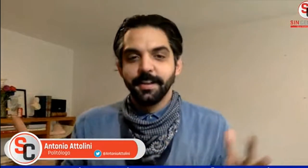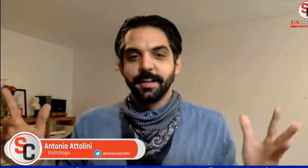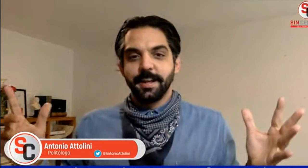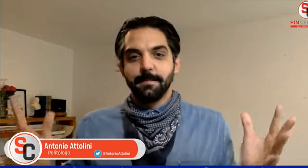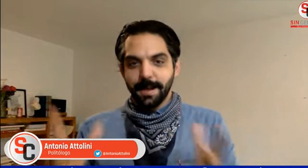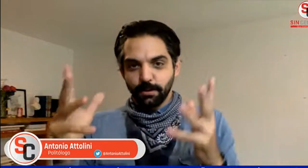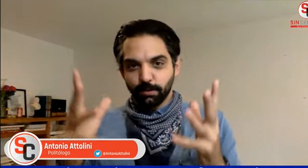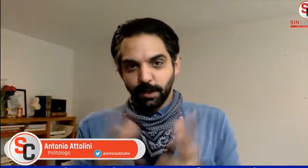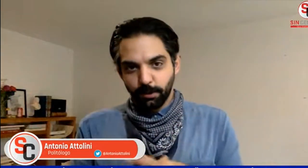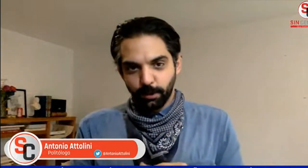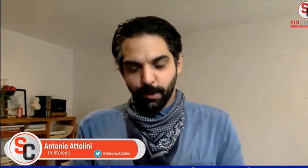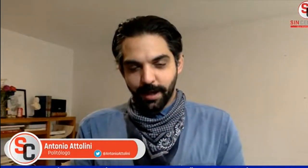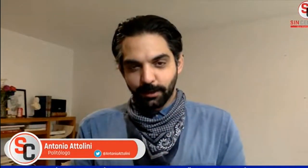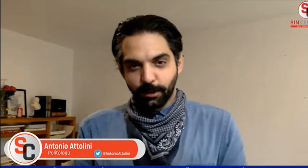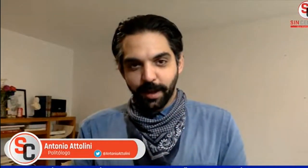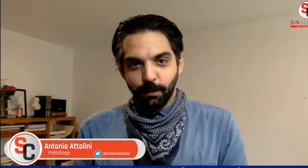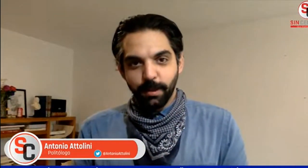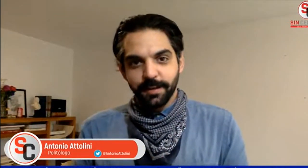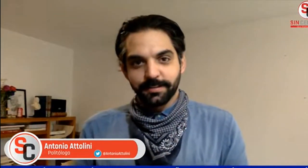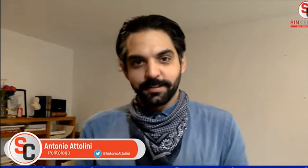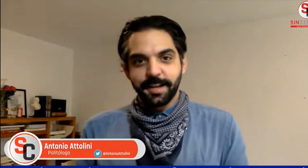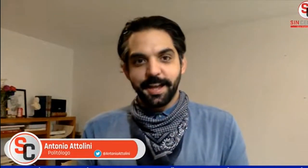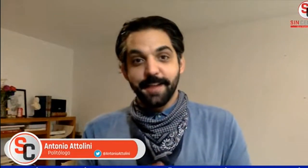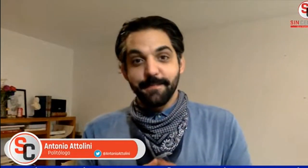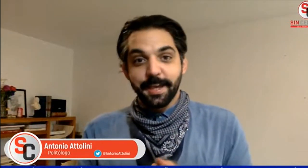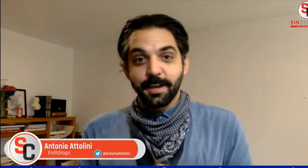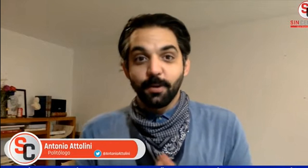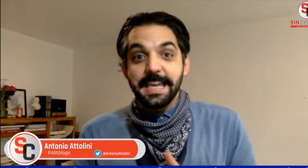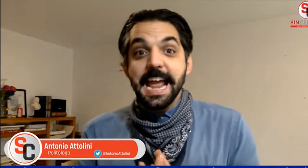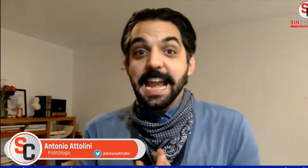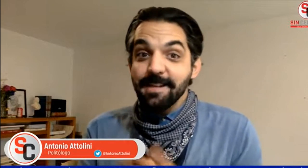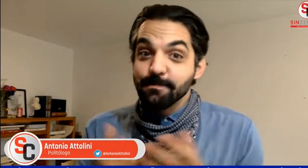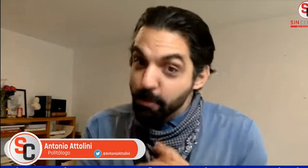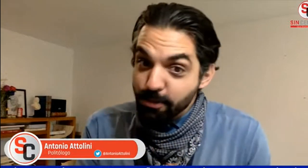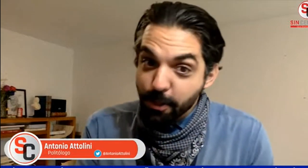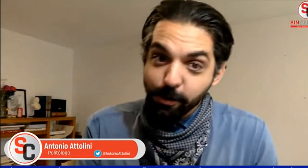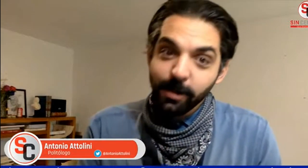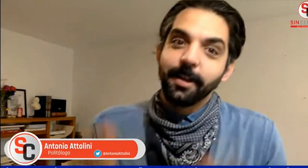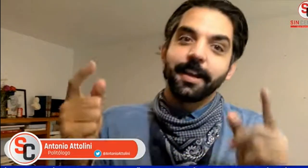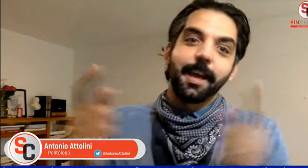Twitter. Le mando un saludo a toda la audiencia en México